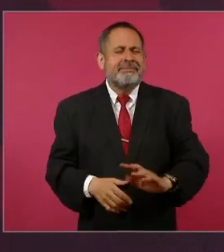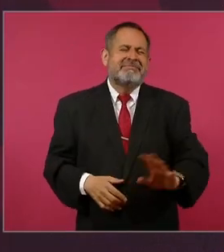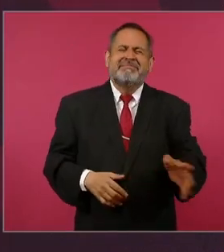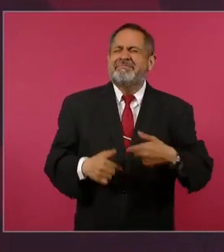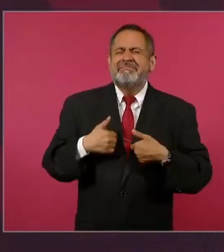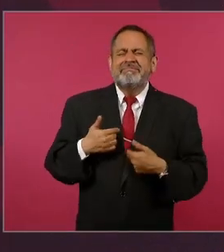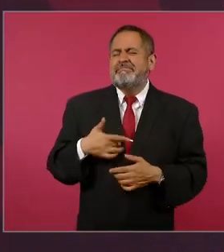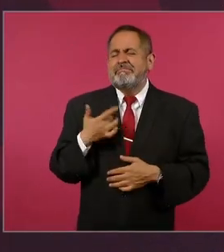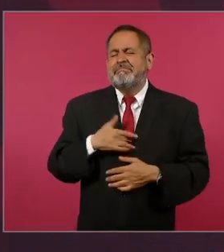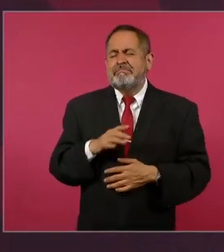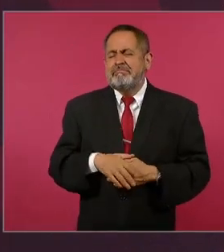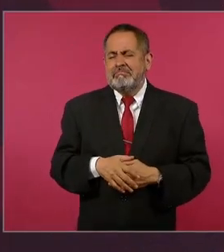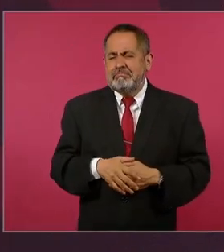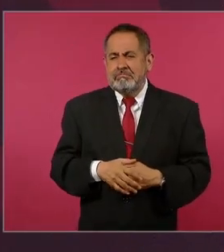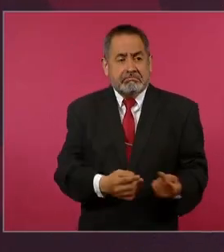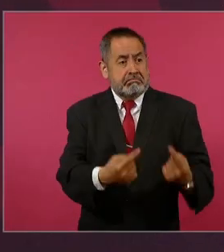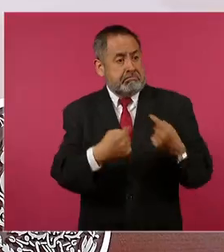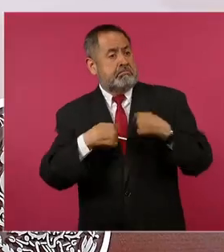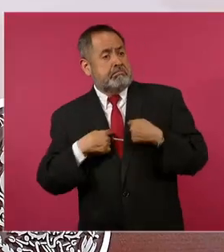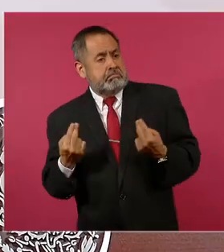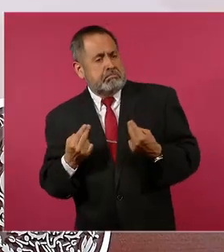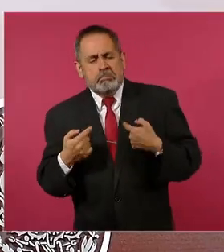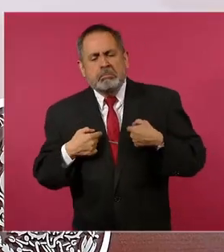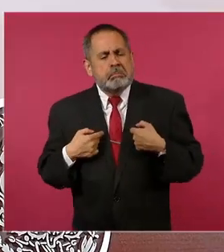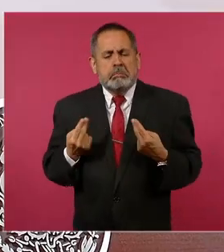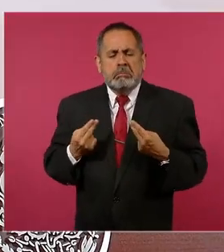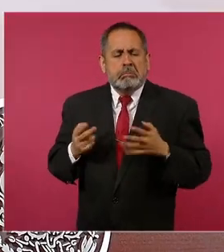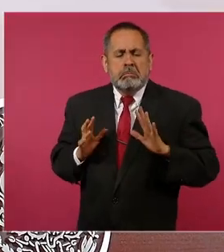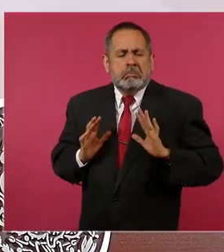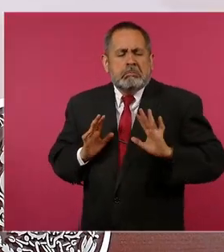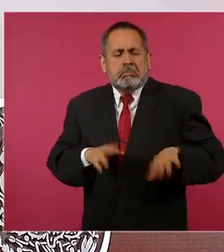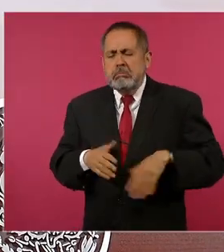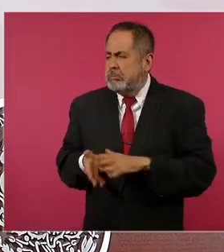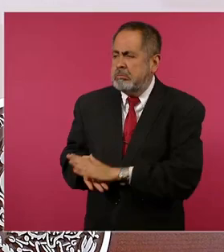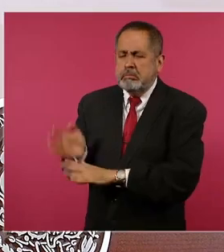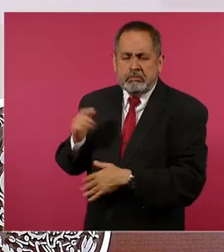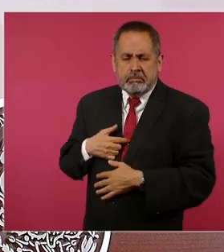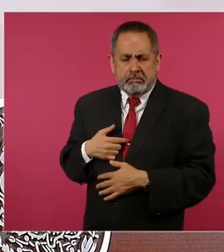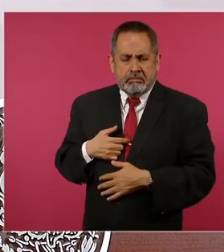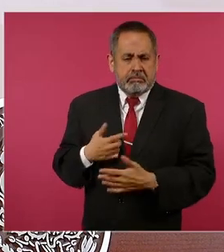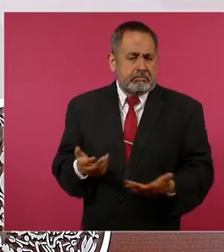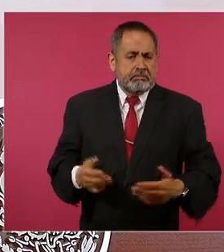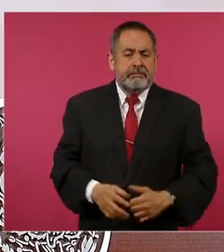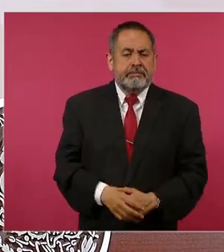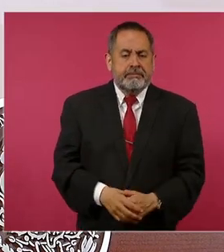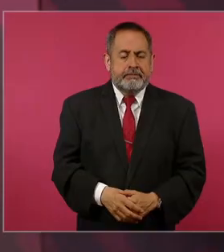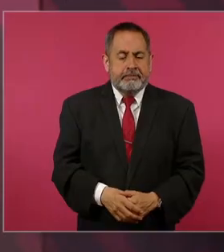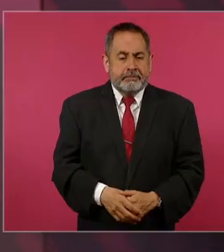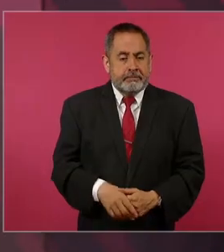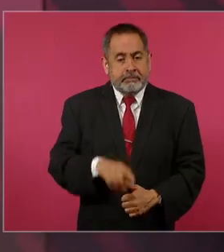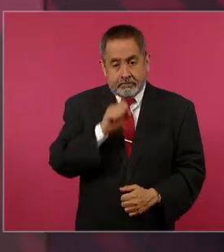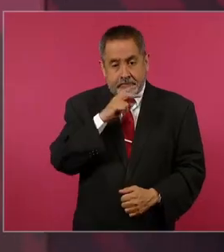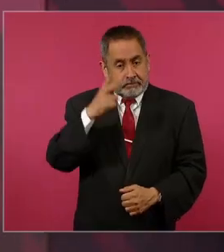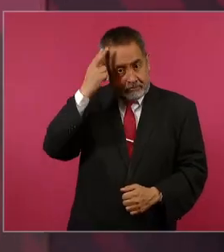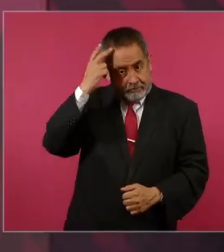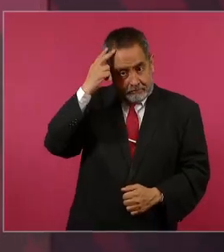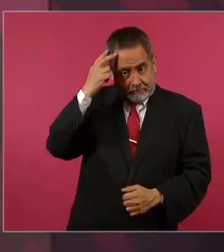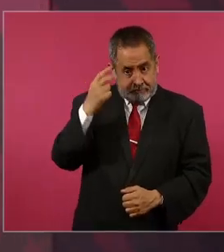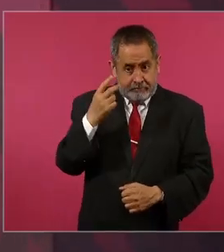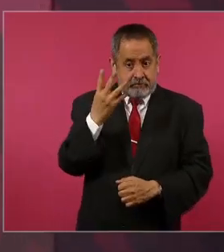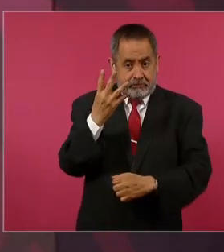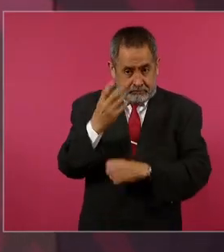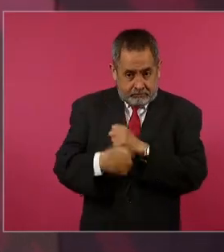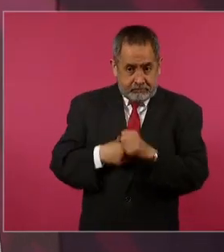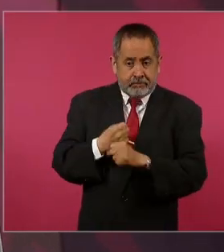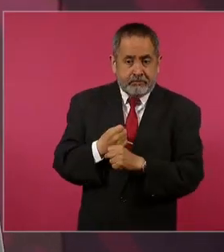mucho tiempo en el cargo. Porfirio Díaz cada 4 años